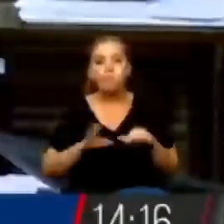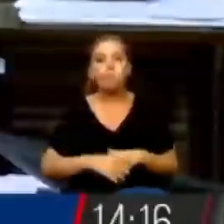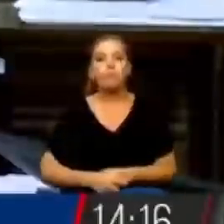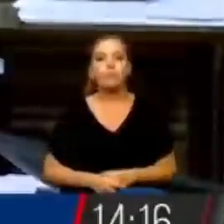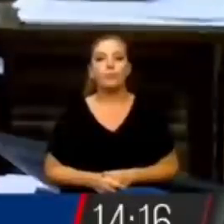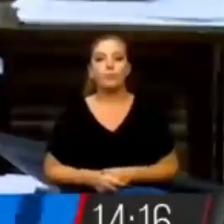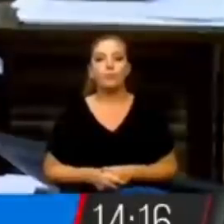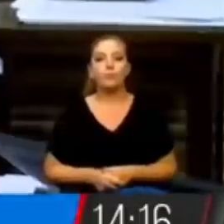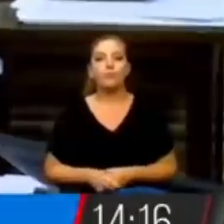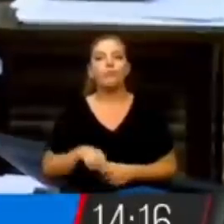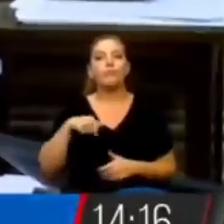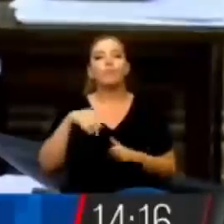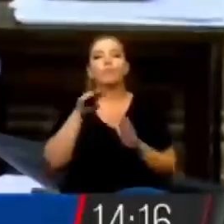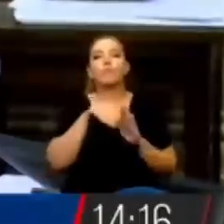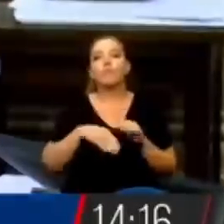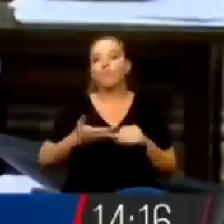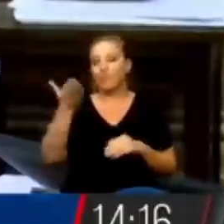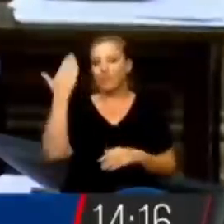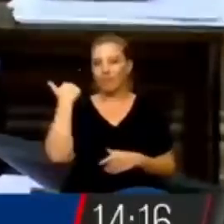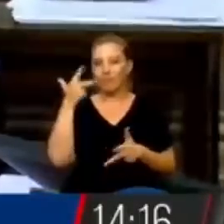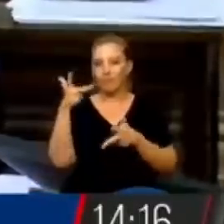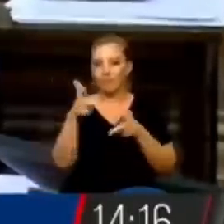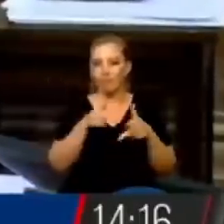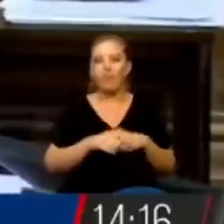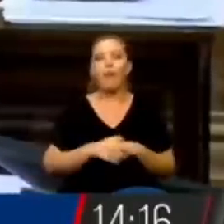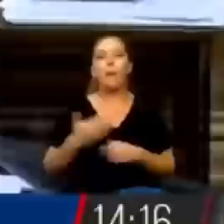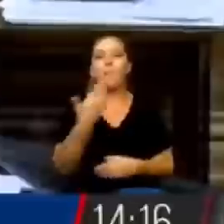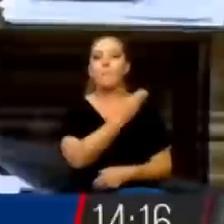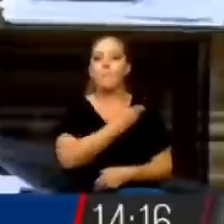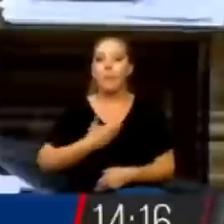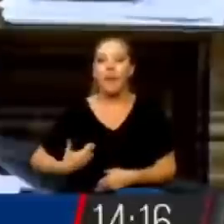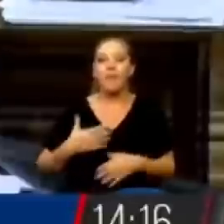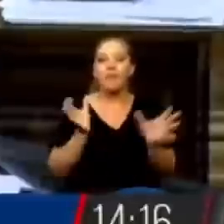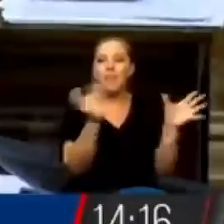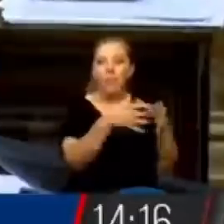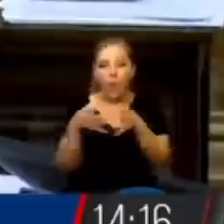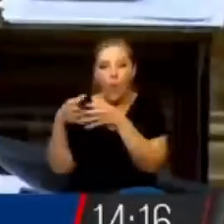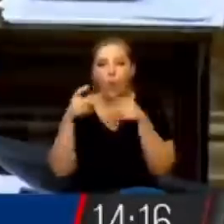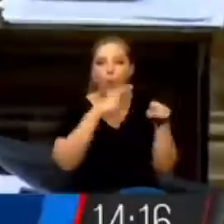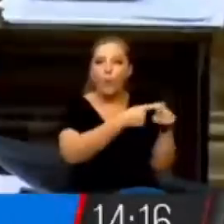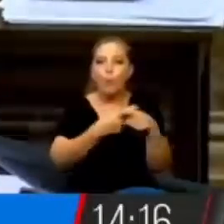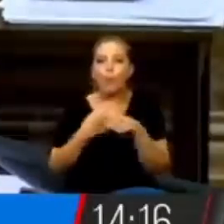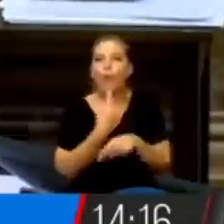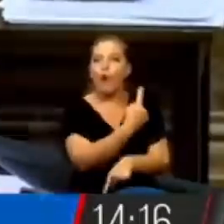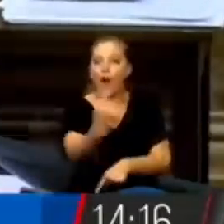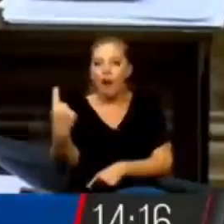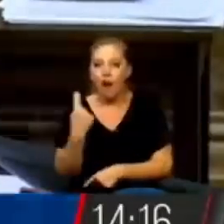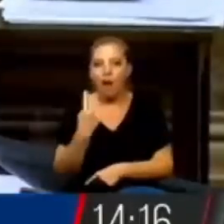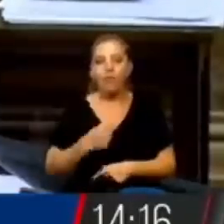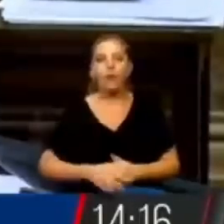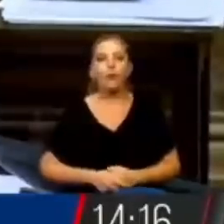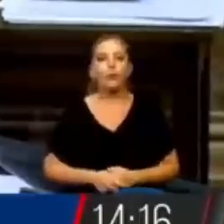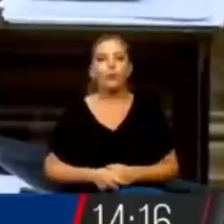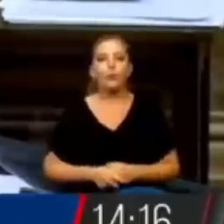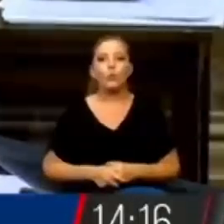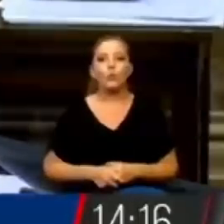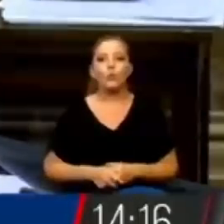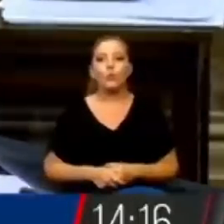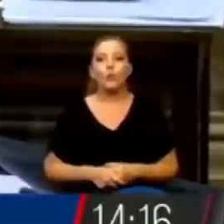no está confirmado todavía, pero Guzmán apenas asumen justamente estos nuevos legisladores, se presenta